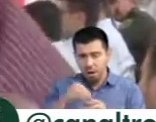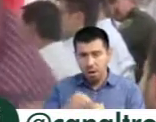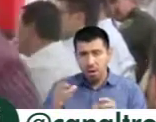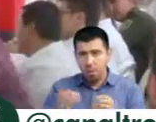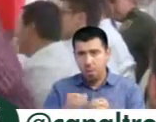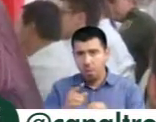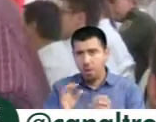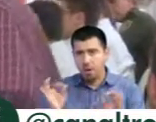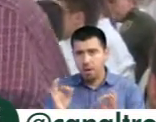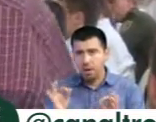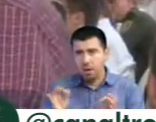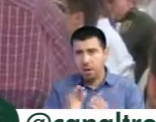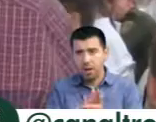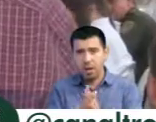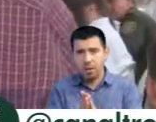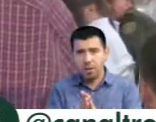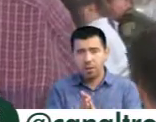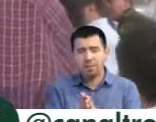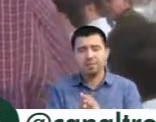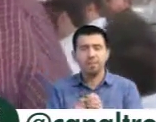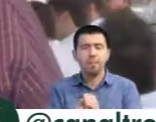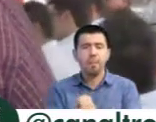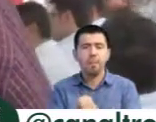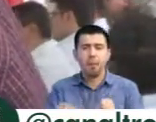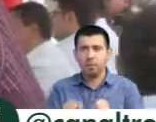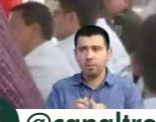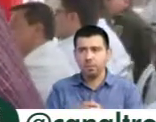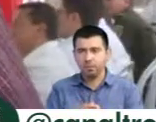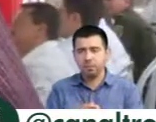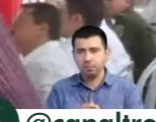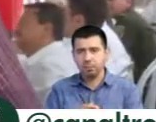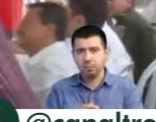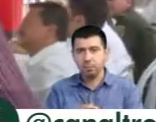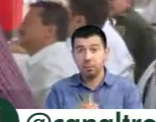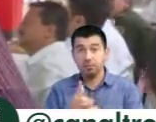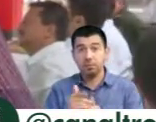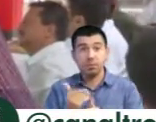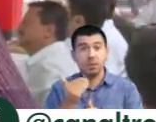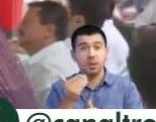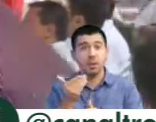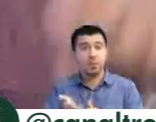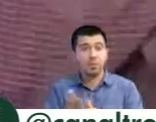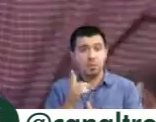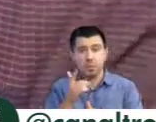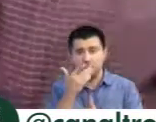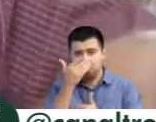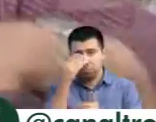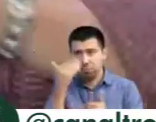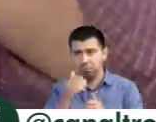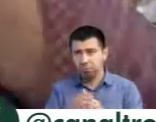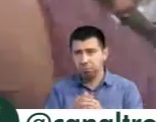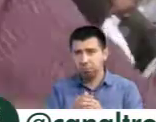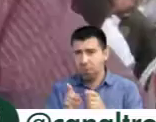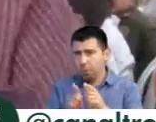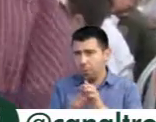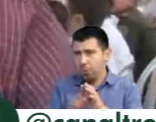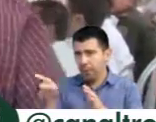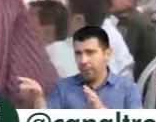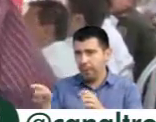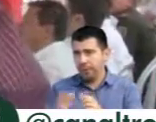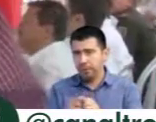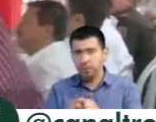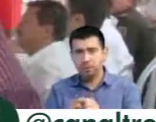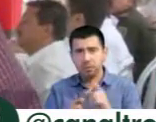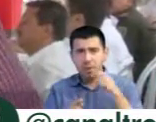van a explotar. Y entonces la guerrilla va a coger para un lado, va a coger para otro